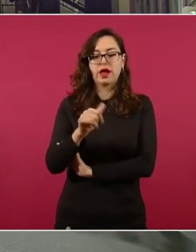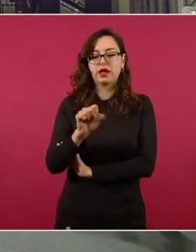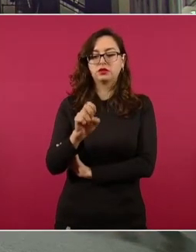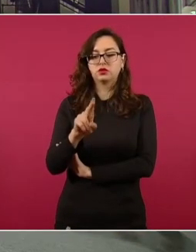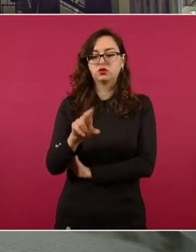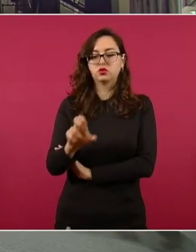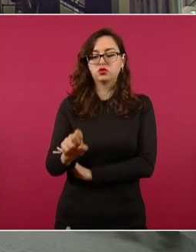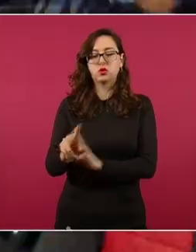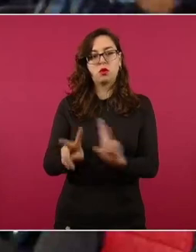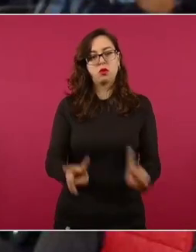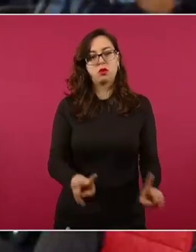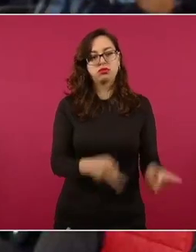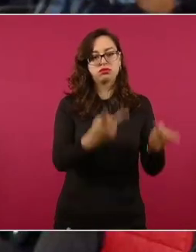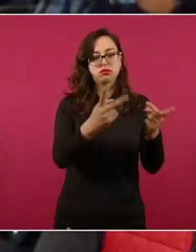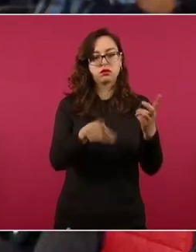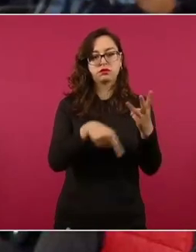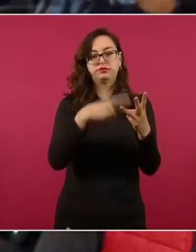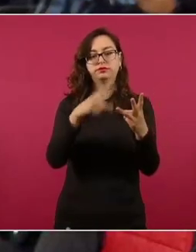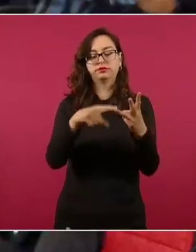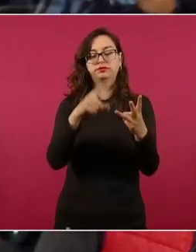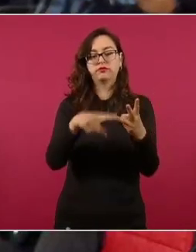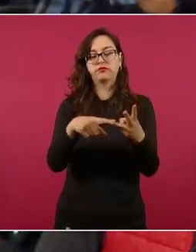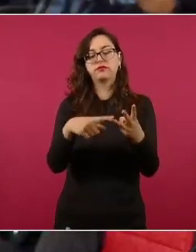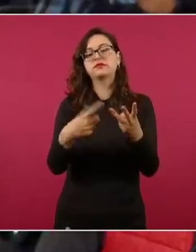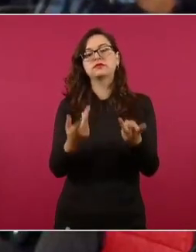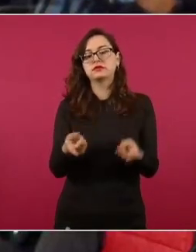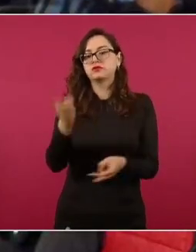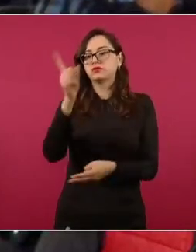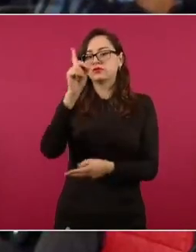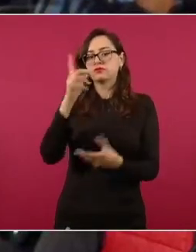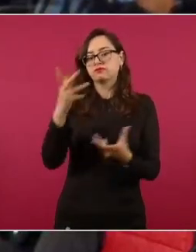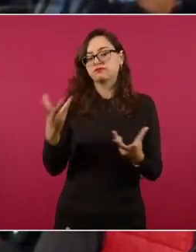quien fuera consejero jurídico de la presidencia de Enrique Peña Nieto,